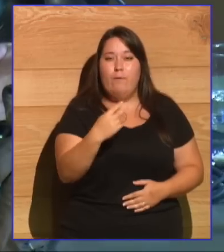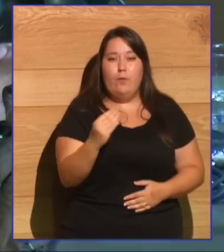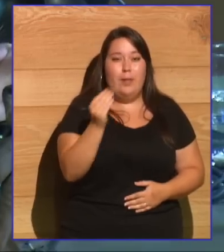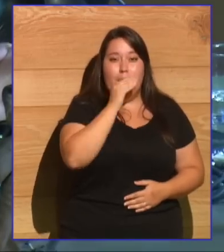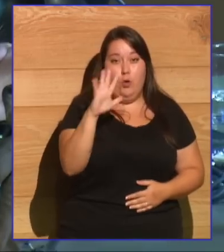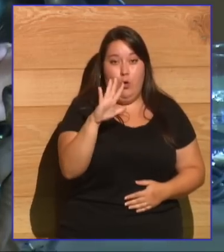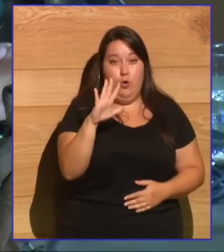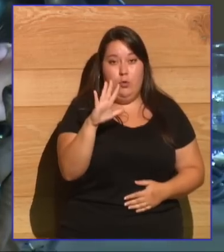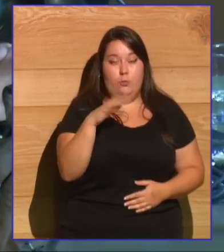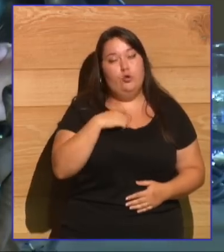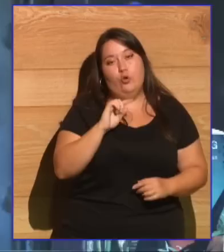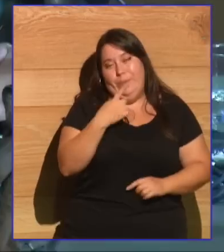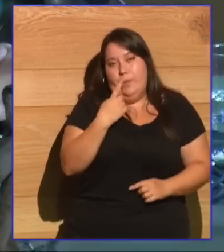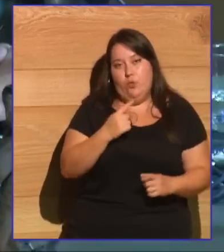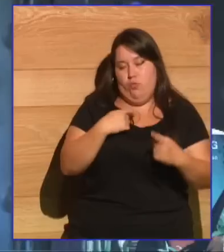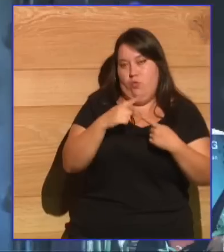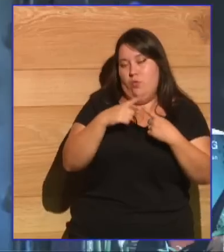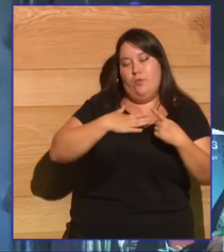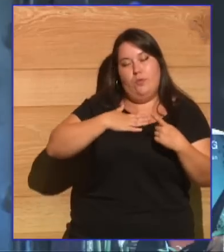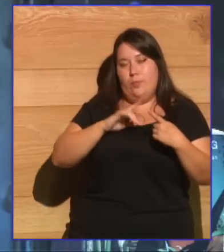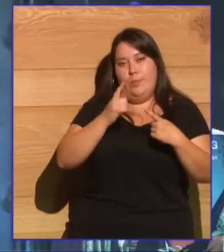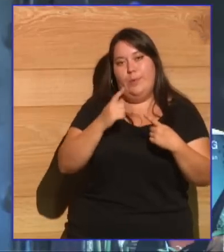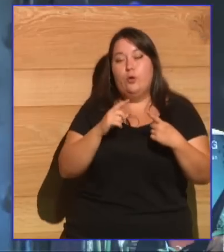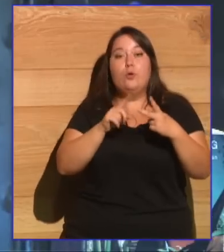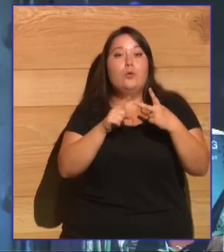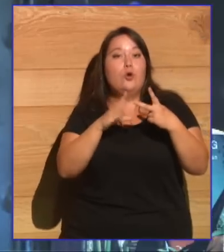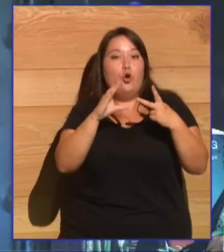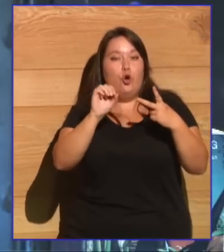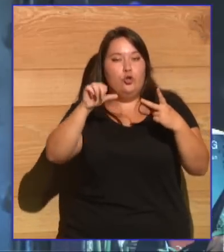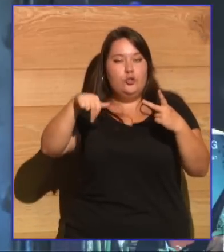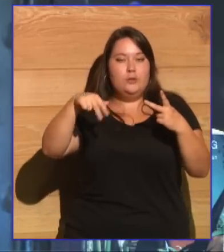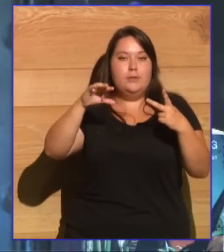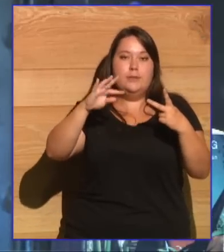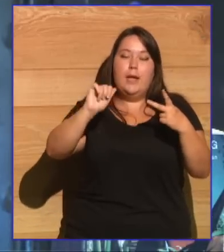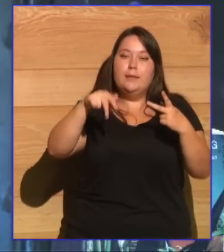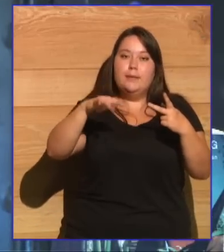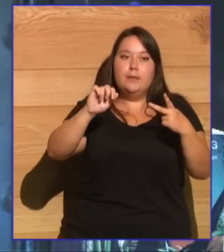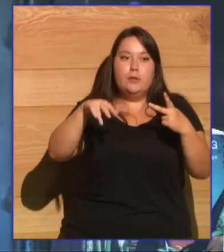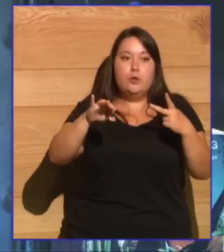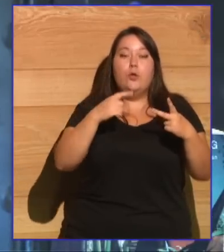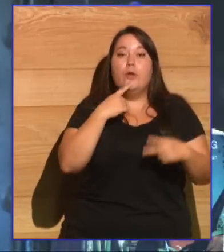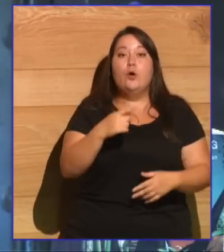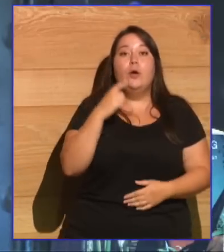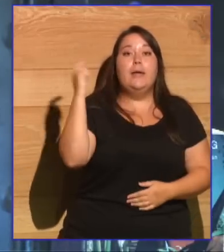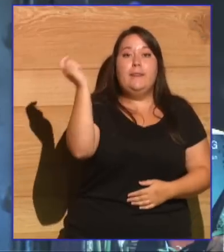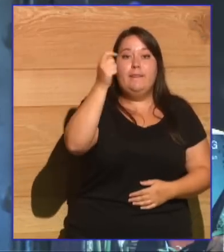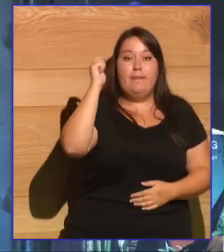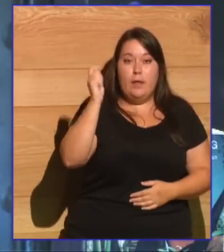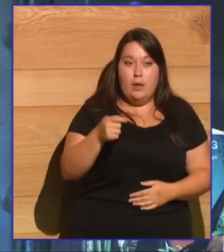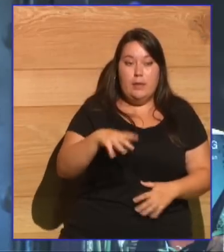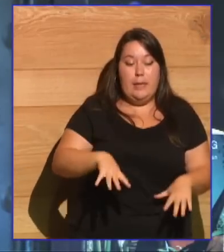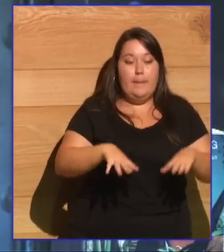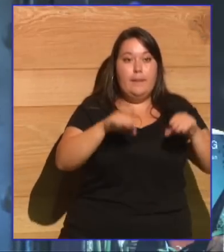después de mí creo es así así lo digo humildemente y dijo indiana jones y el templo